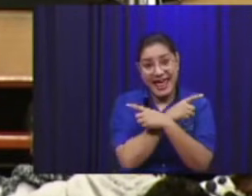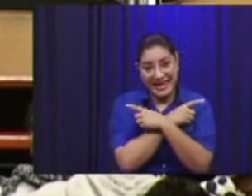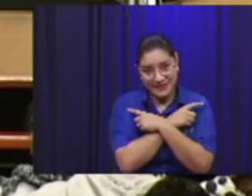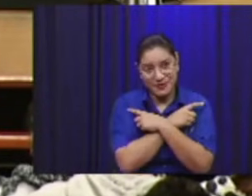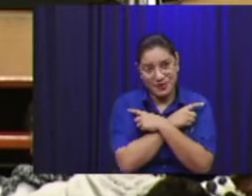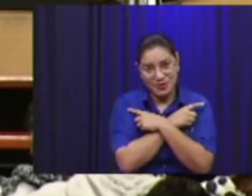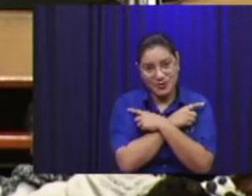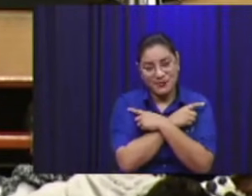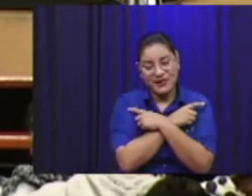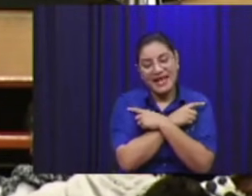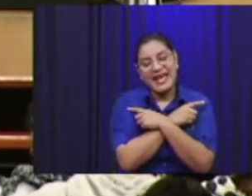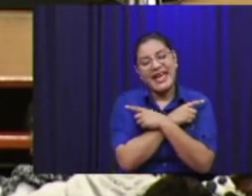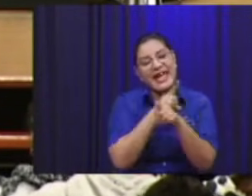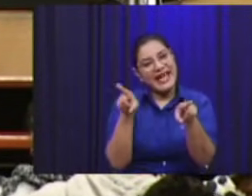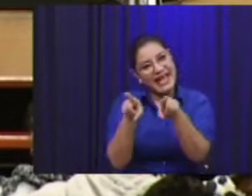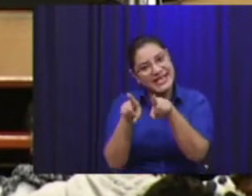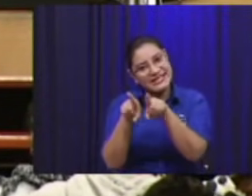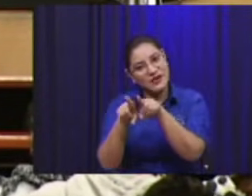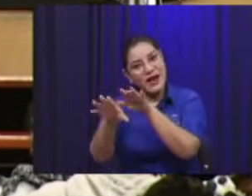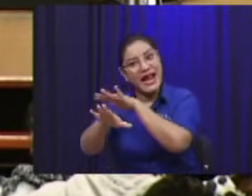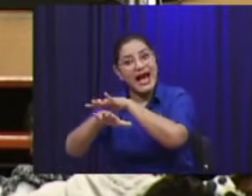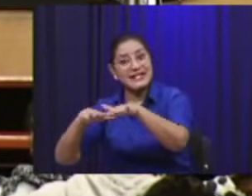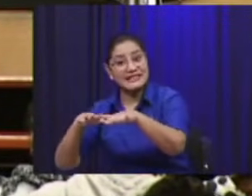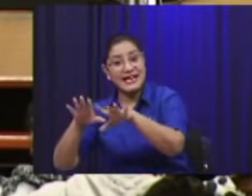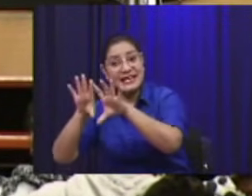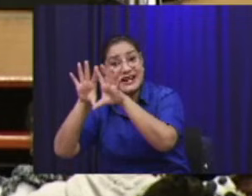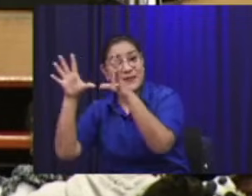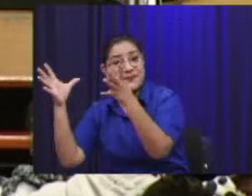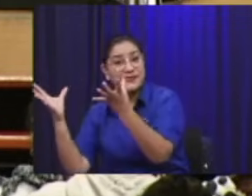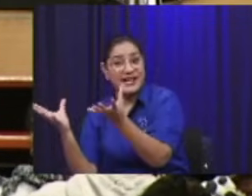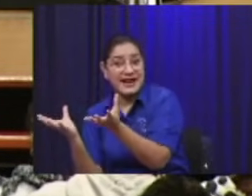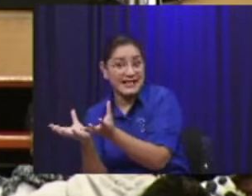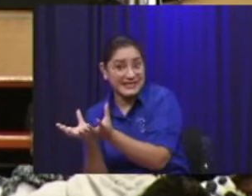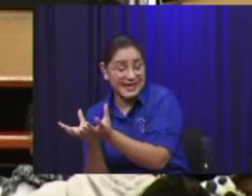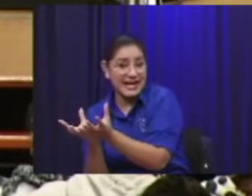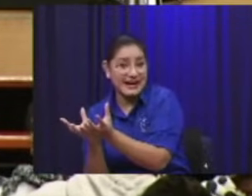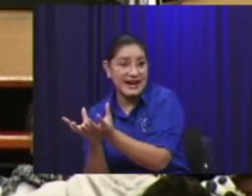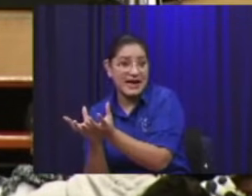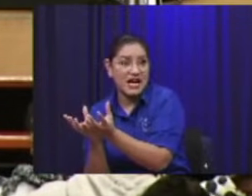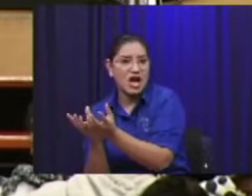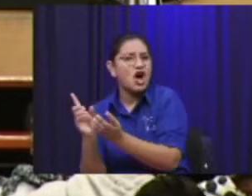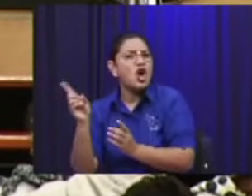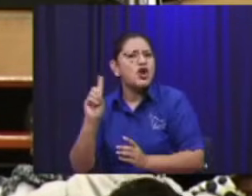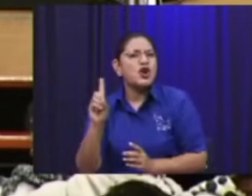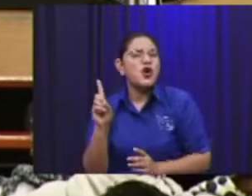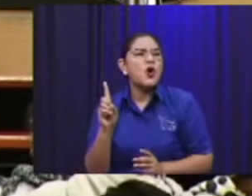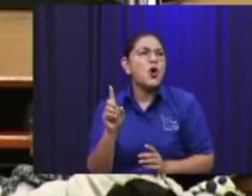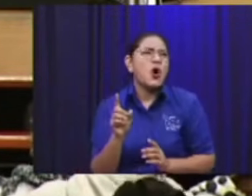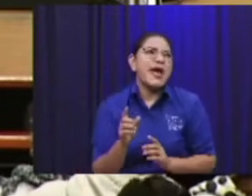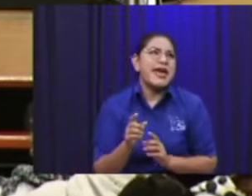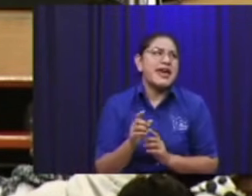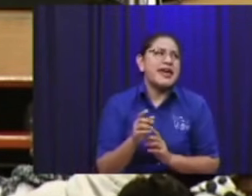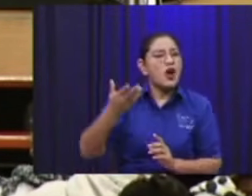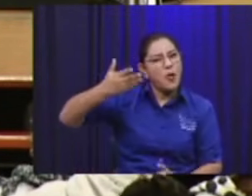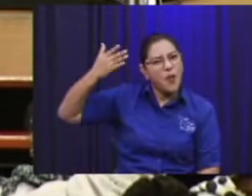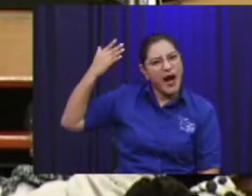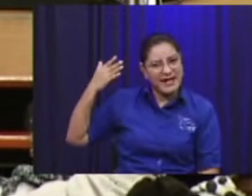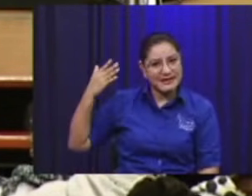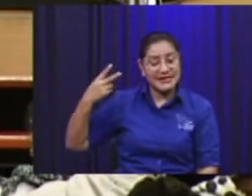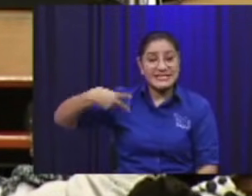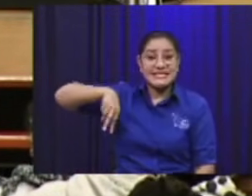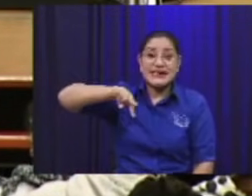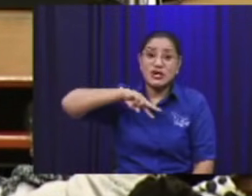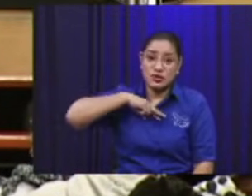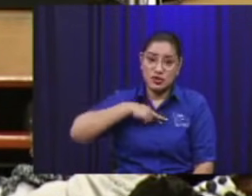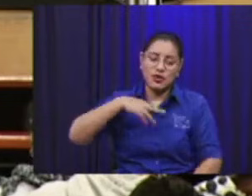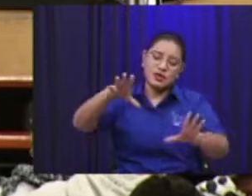este momento no estoy poniendo la salida de egipto como cuando fuimos salvos y atravesamos el mar rojo y fue